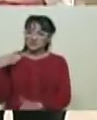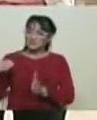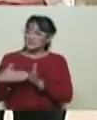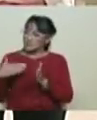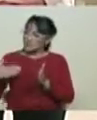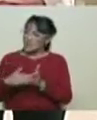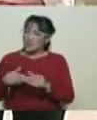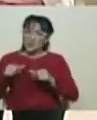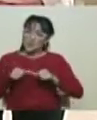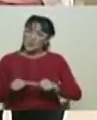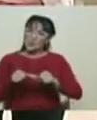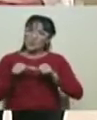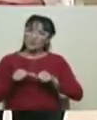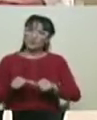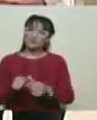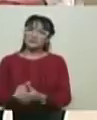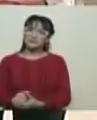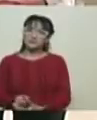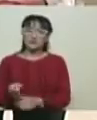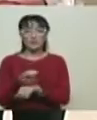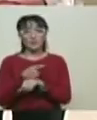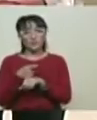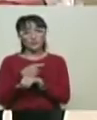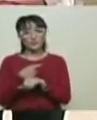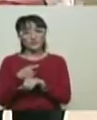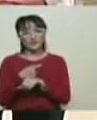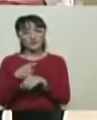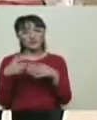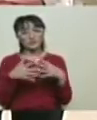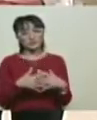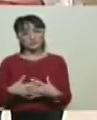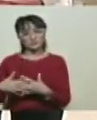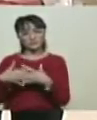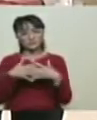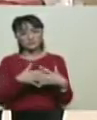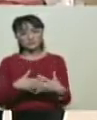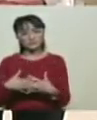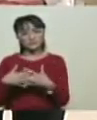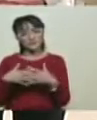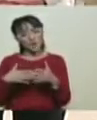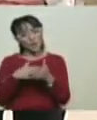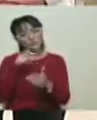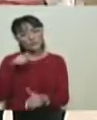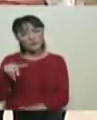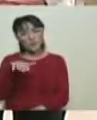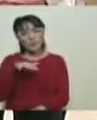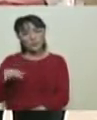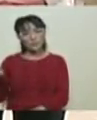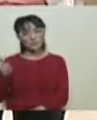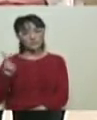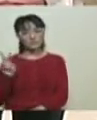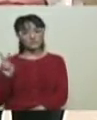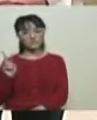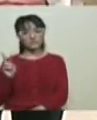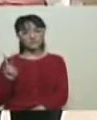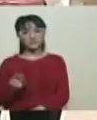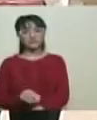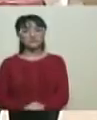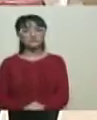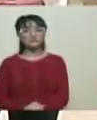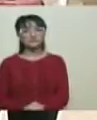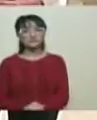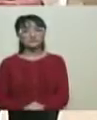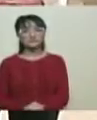permanente del gobierno del Ku Klux Klan de los Estados Unidos contra el pueblo de Venezuela está